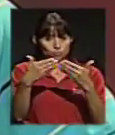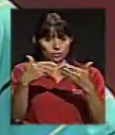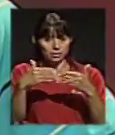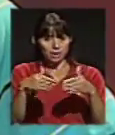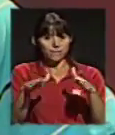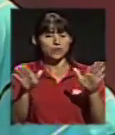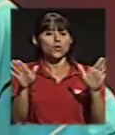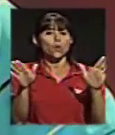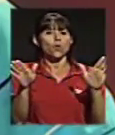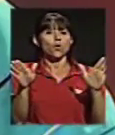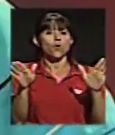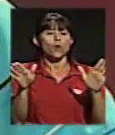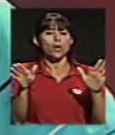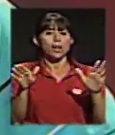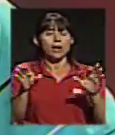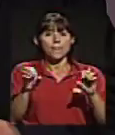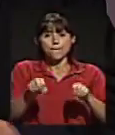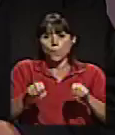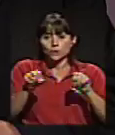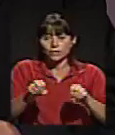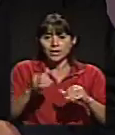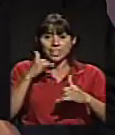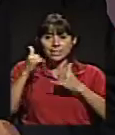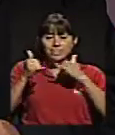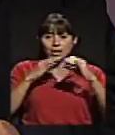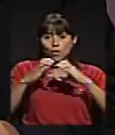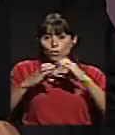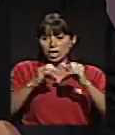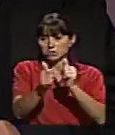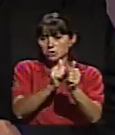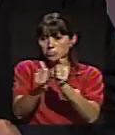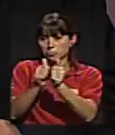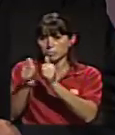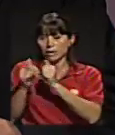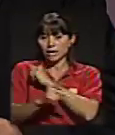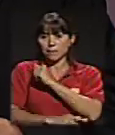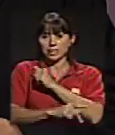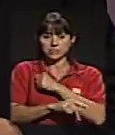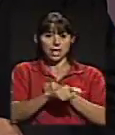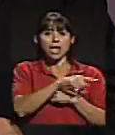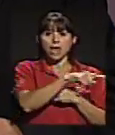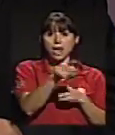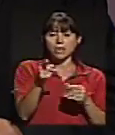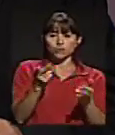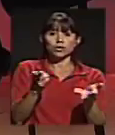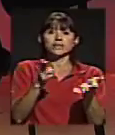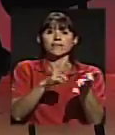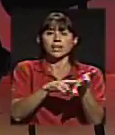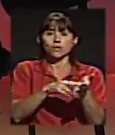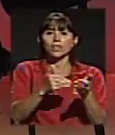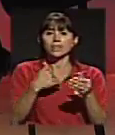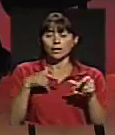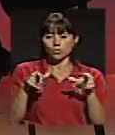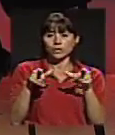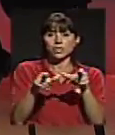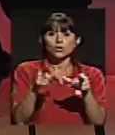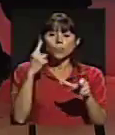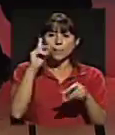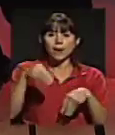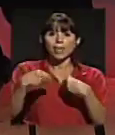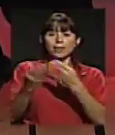la apertura de las telecomunicaciones en el país, ellos se inscribieron y tienen un título habilitante para brindar servicios